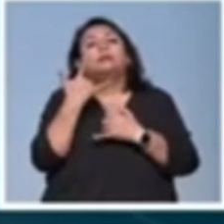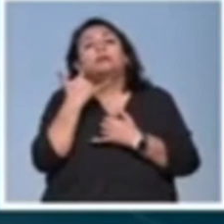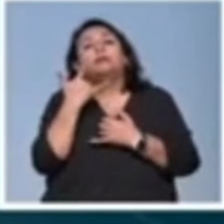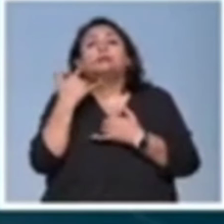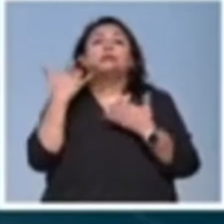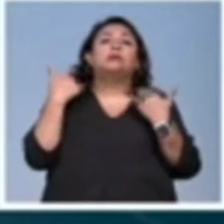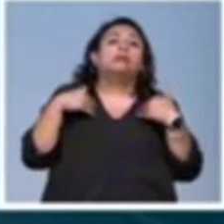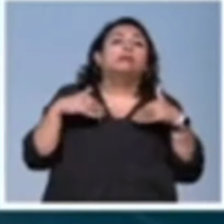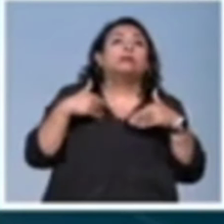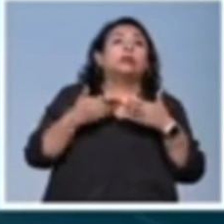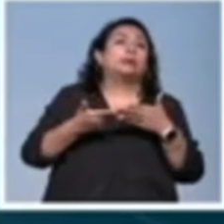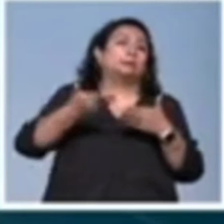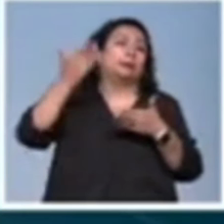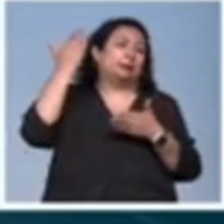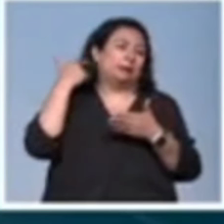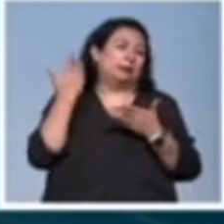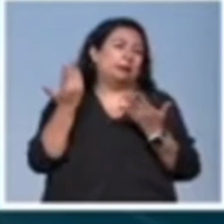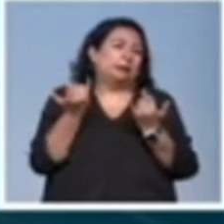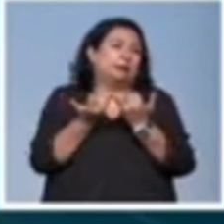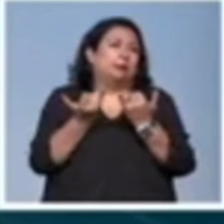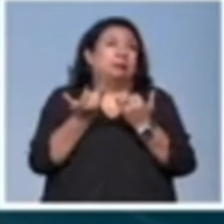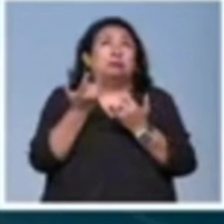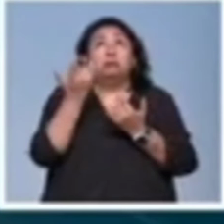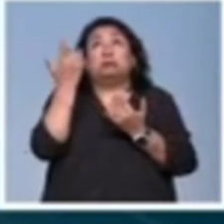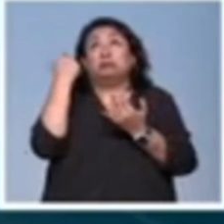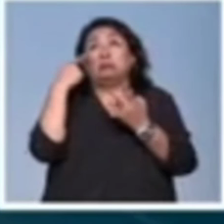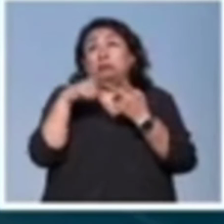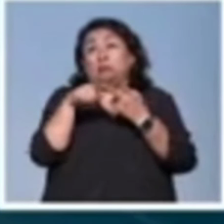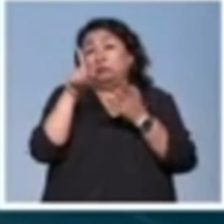el pasado. Yo diría desde